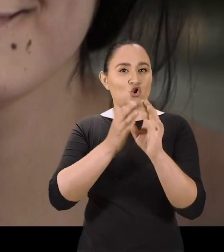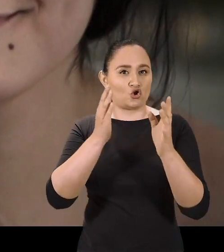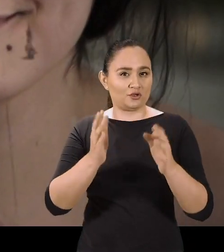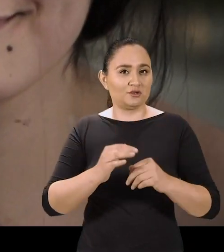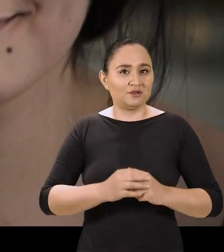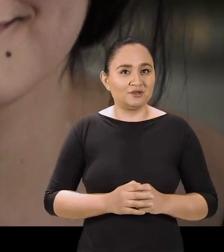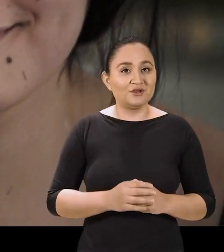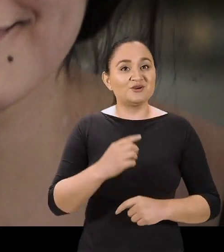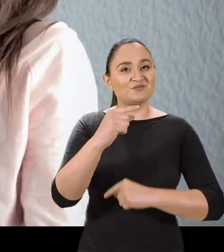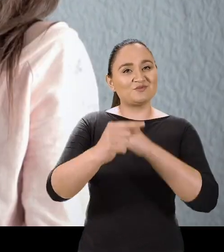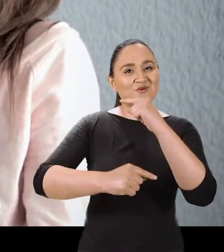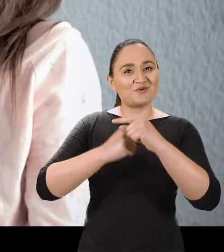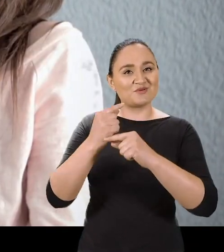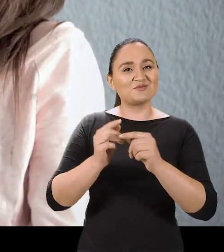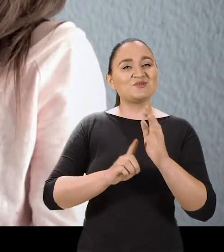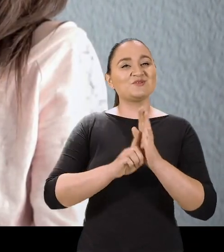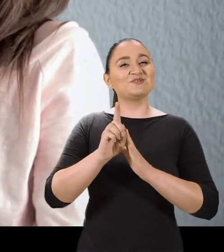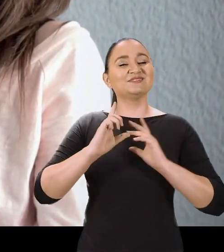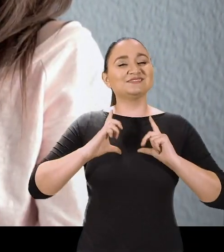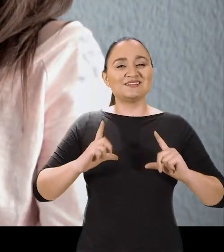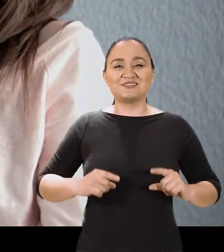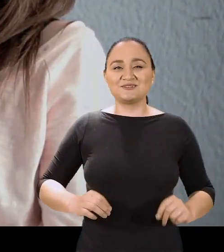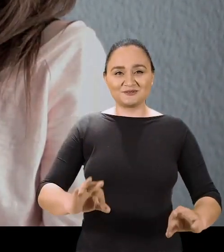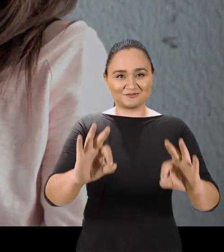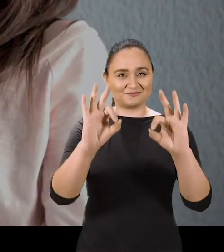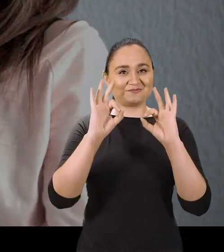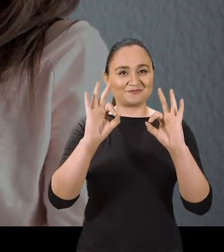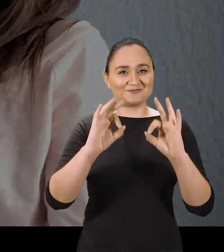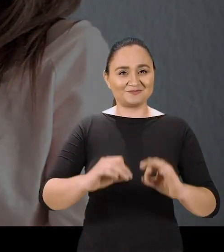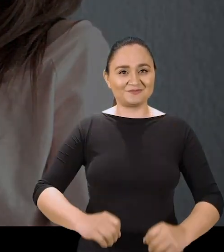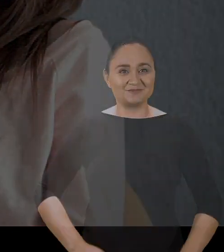y así va a estar bien